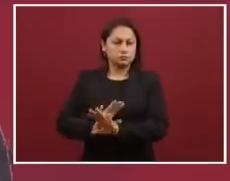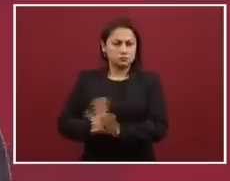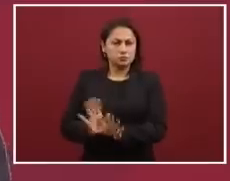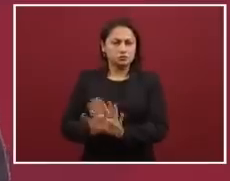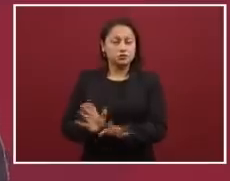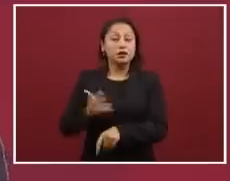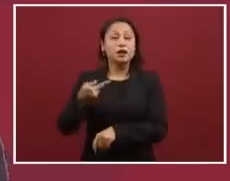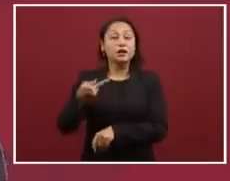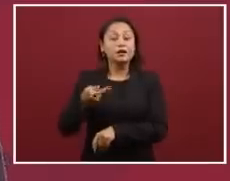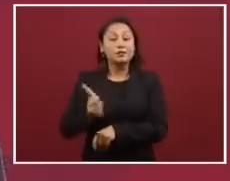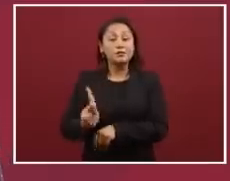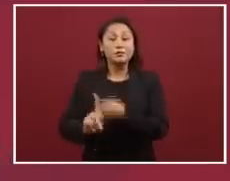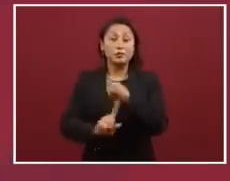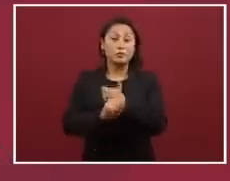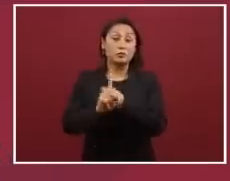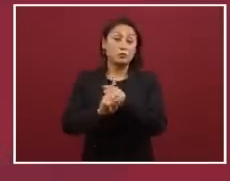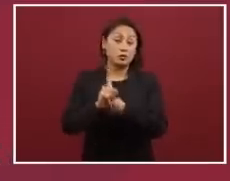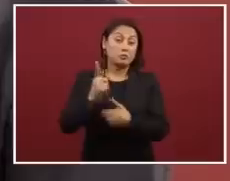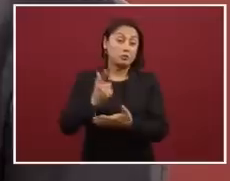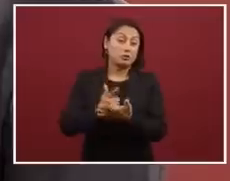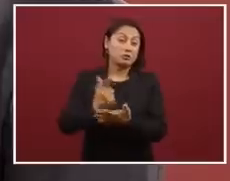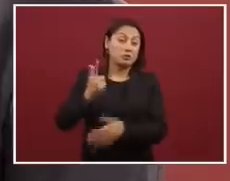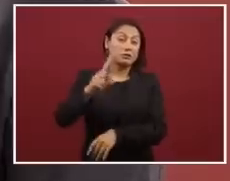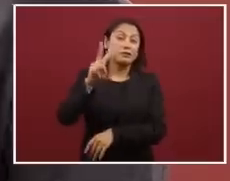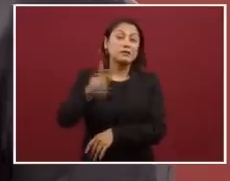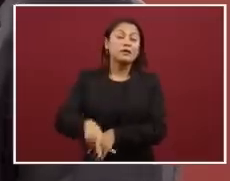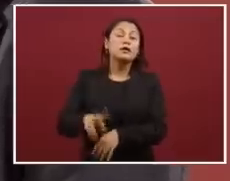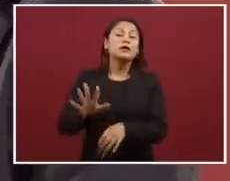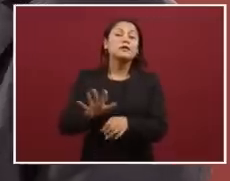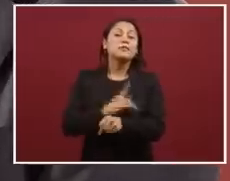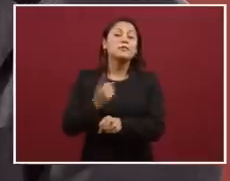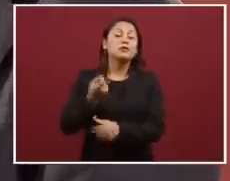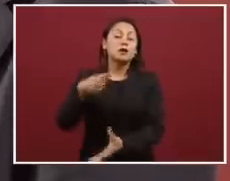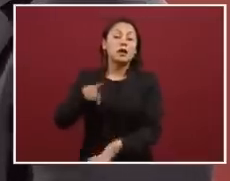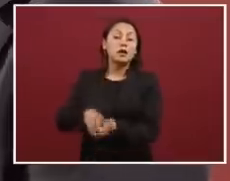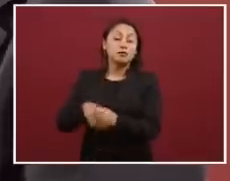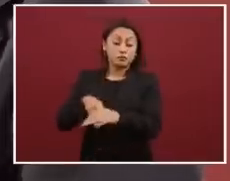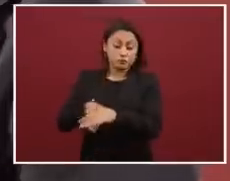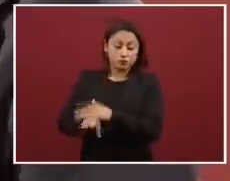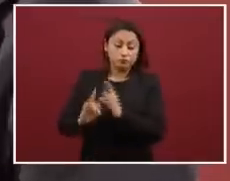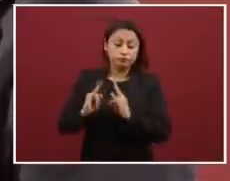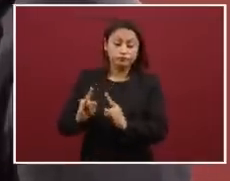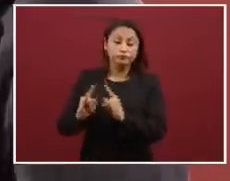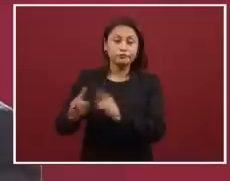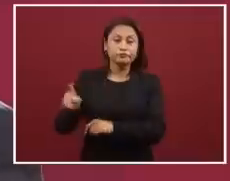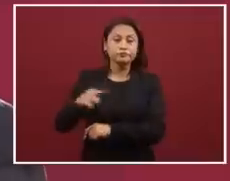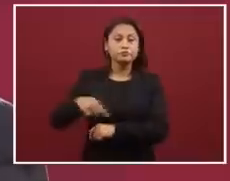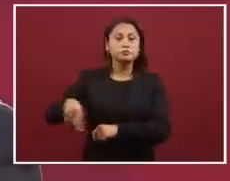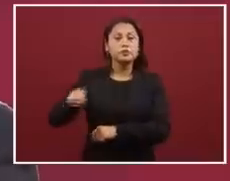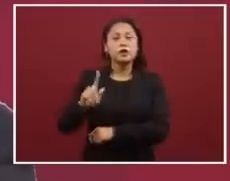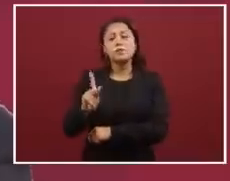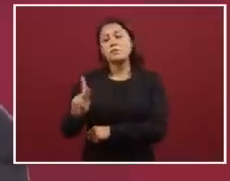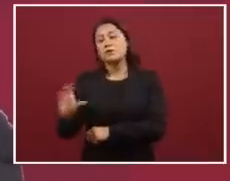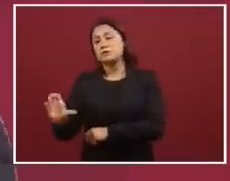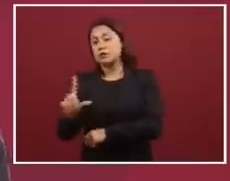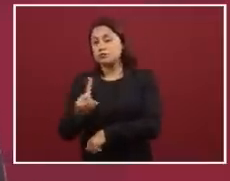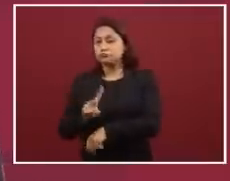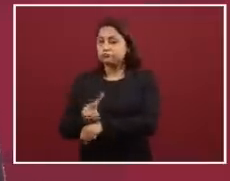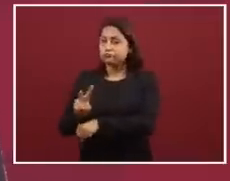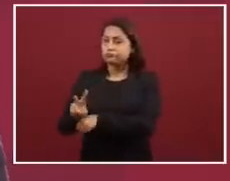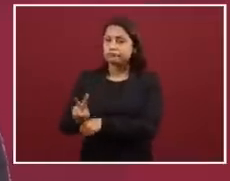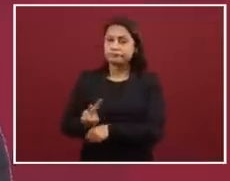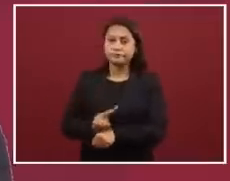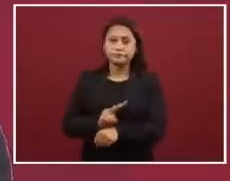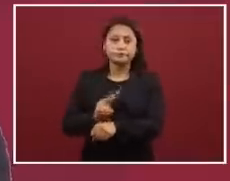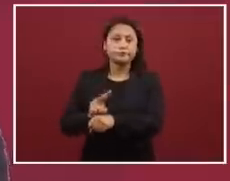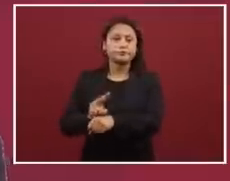porque utilizamos los mecanismos de protección civil que coordina todo lo demás en